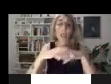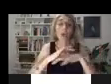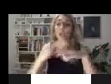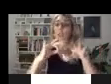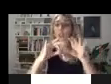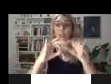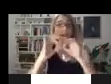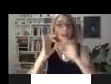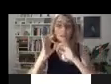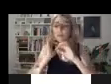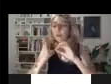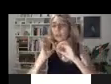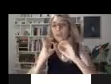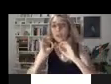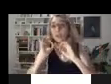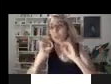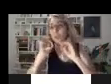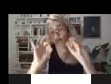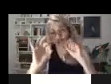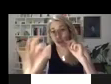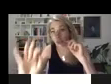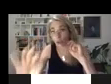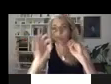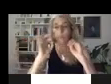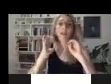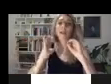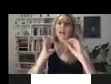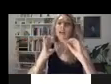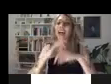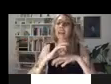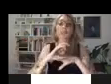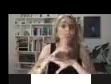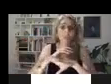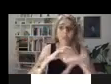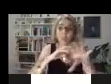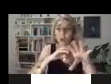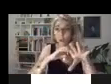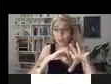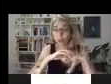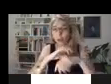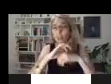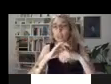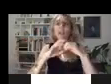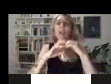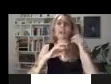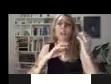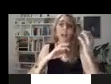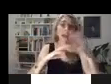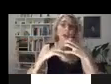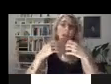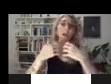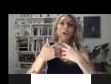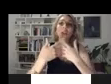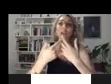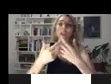Hay coleccionistas que simplemente van y compran, hay simplemente compradores,